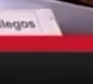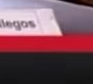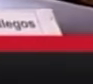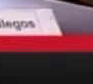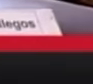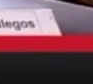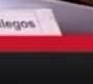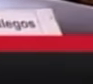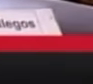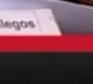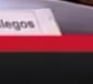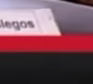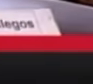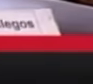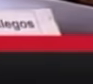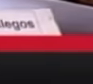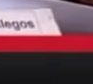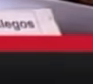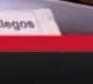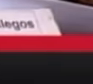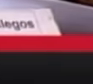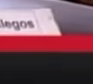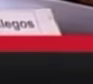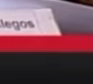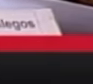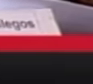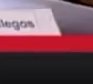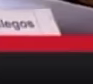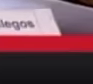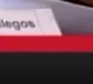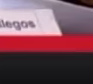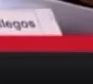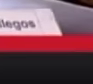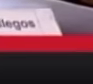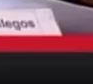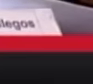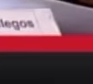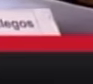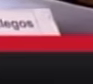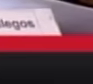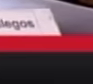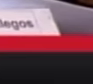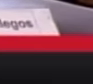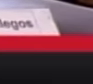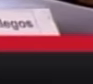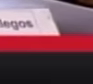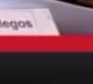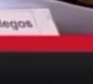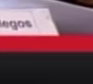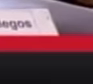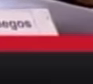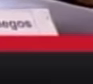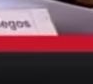alcalde, hacer unas precisiones respecto a lo mencionado por el gerente de promoción de inversión privada sobre el